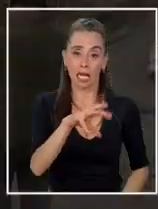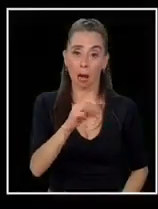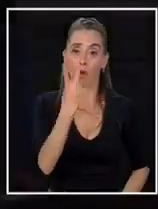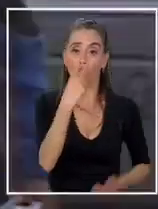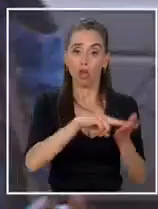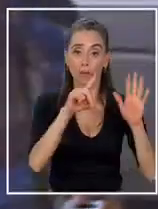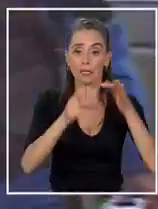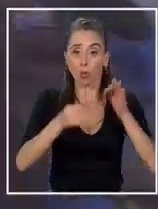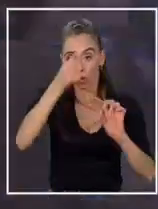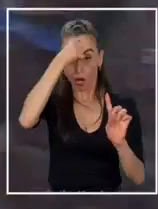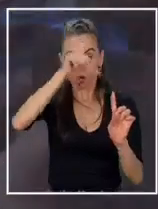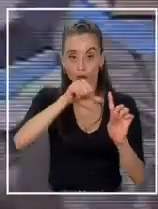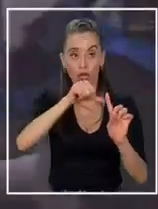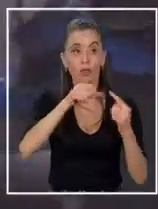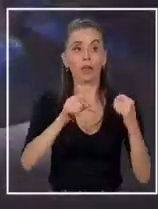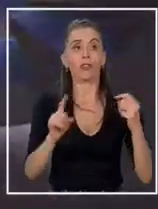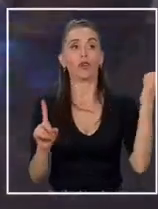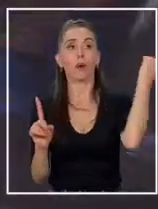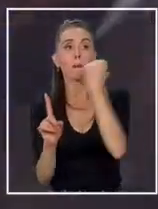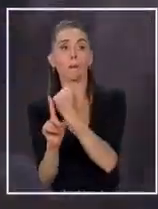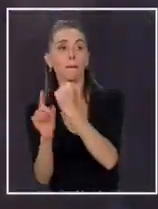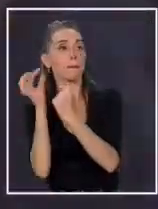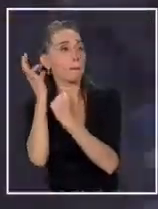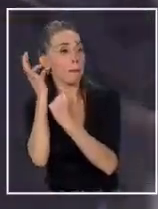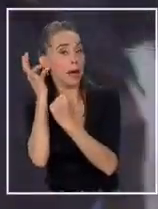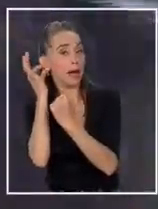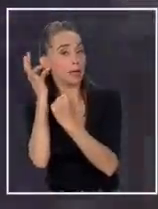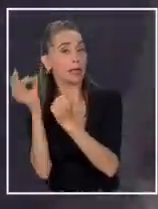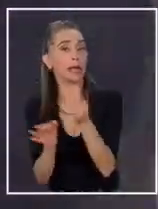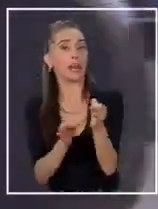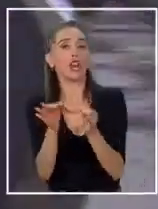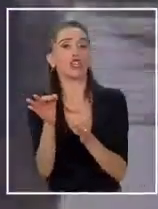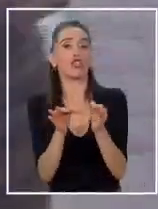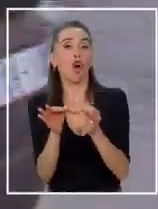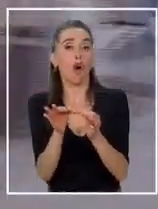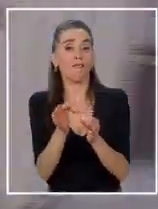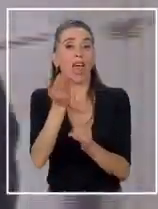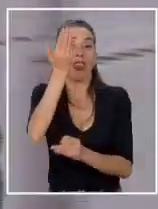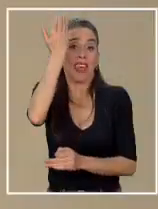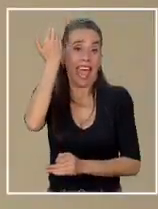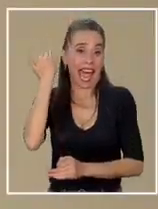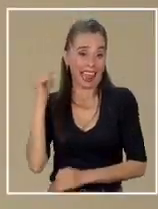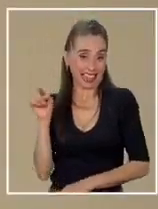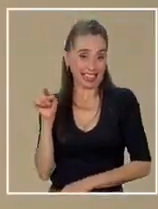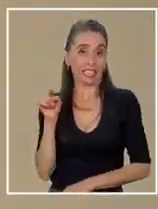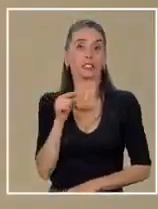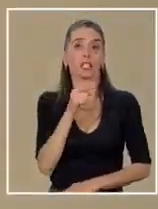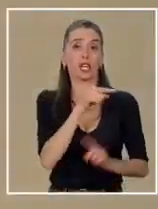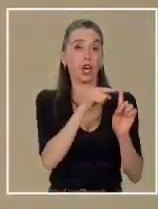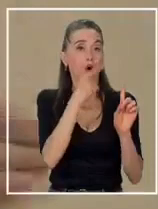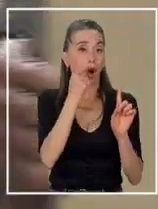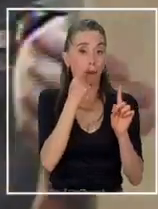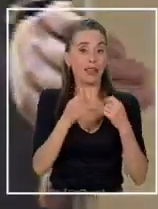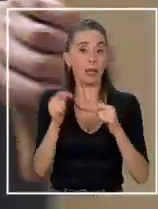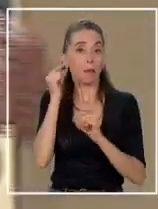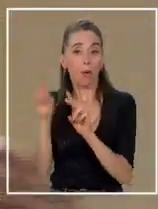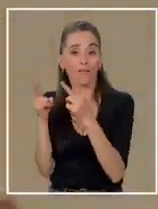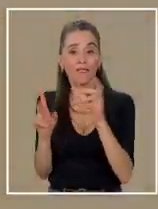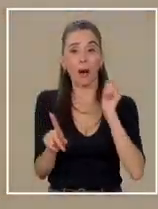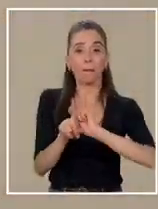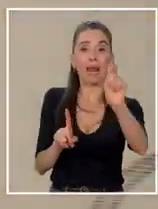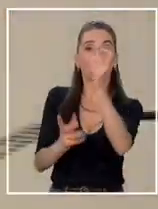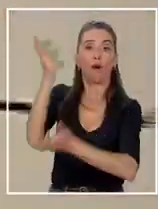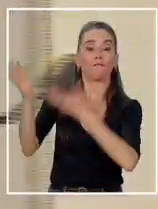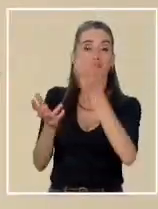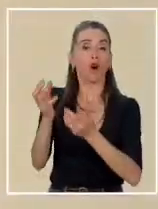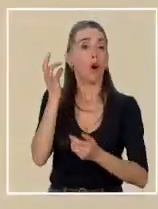2007 fue condenado por parricidio frustrado en contra de su novia de aquel entonces. El hombre intentó quemarla viva, pese a que